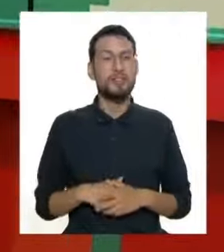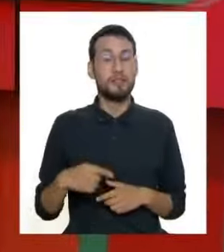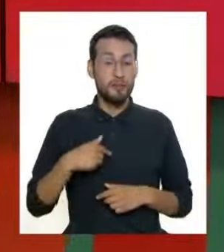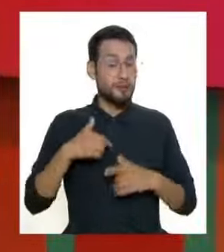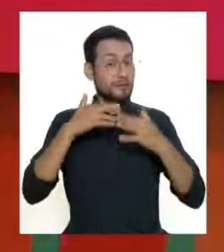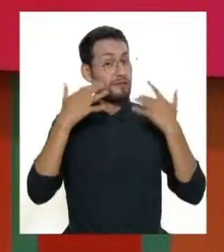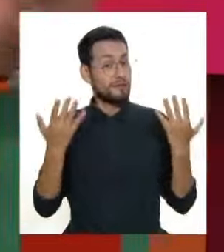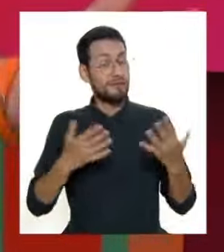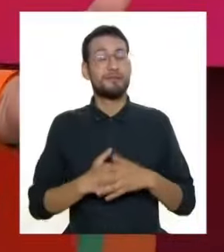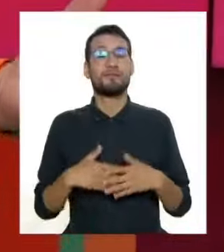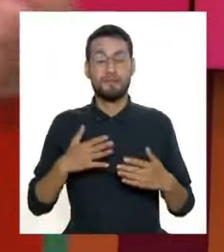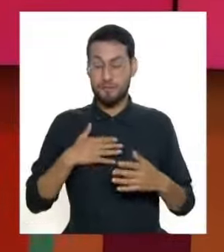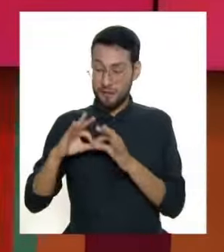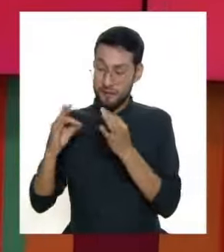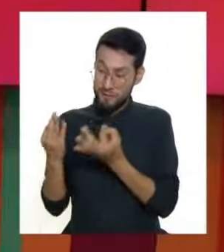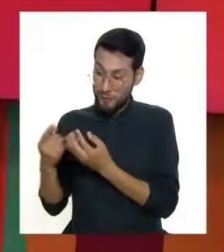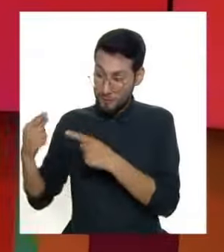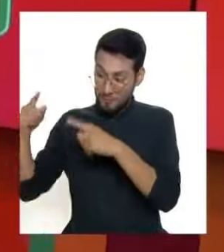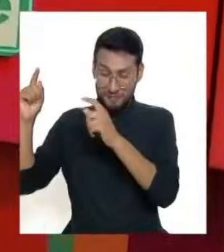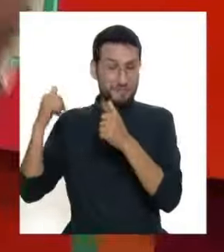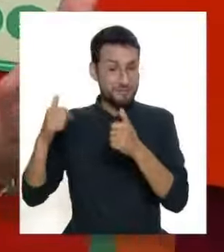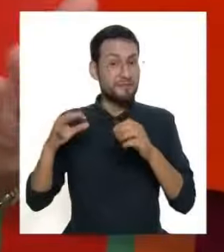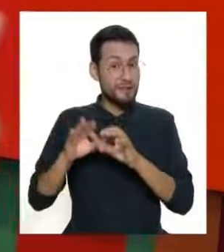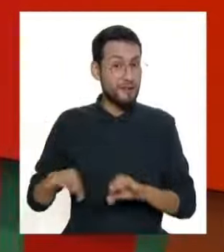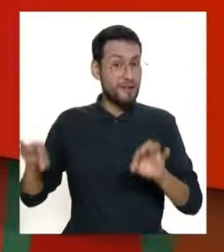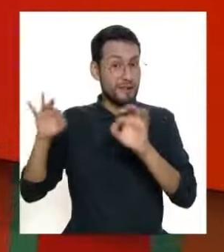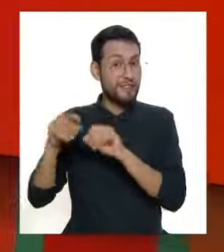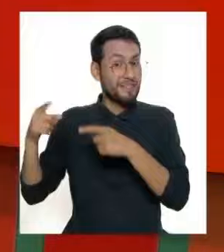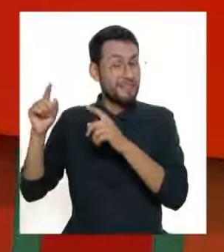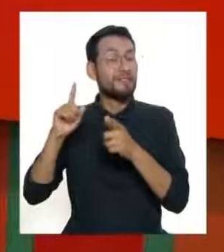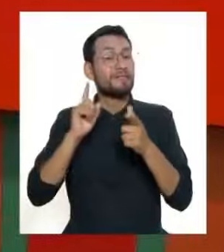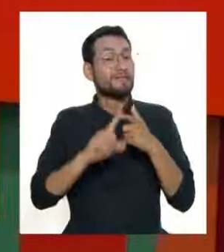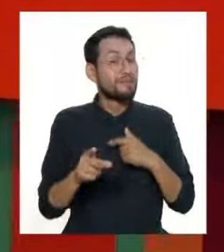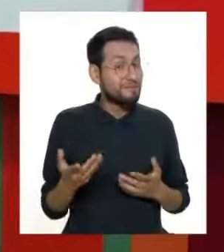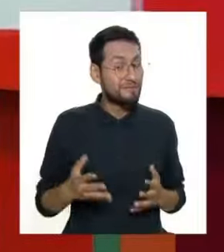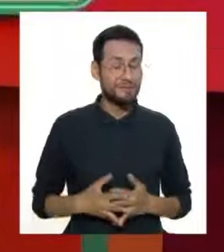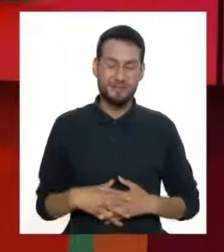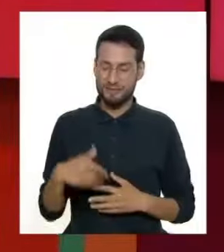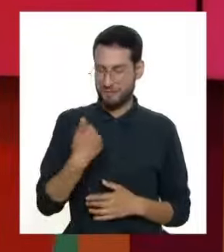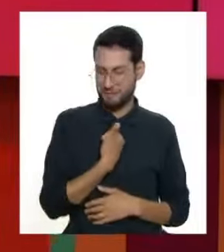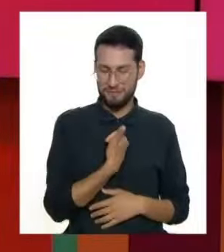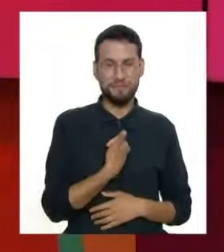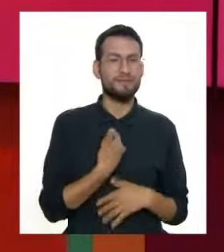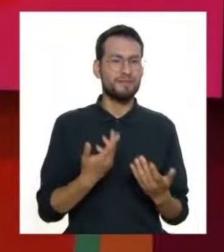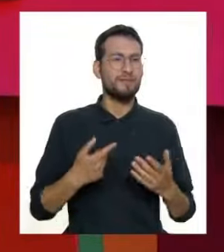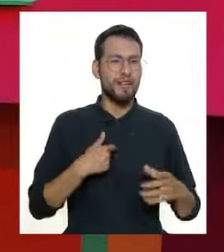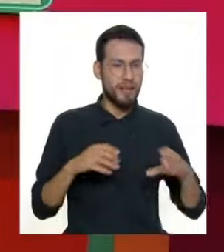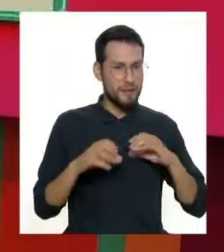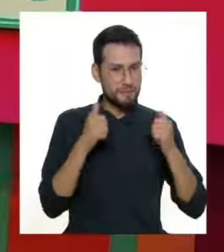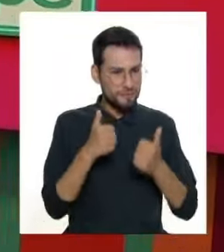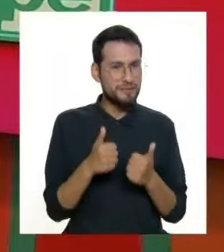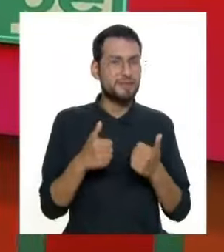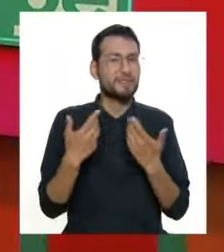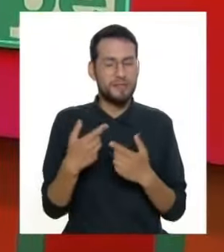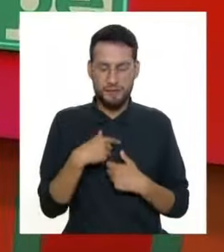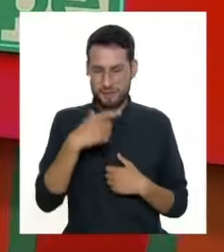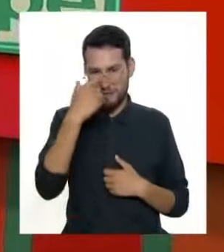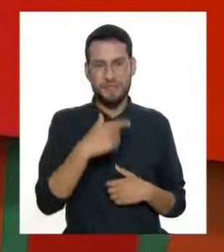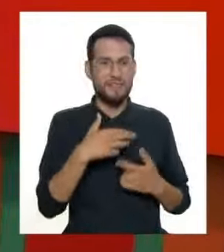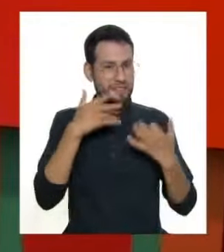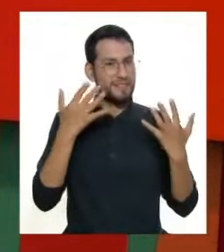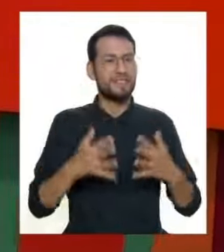hace feliz los logros de mi familia, que es importante lo que ellos transmiten, pero sobre todo uno mismo, el hacer el bien a uno lo hace